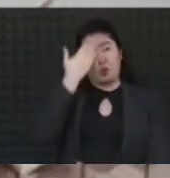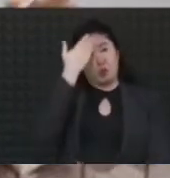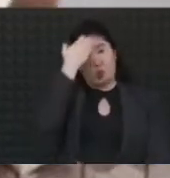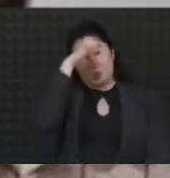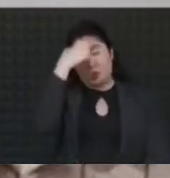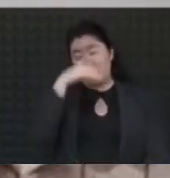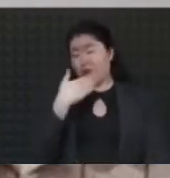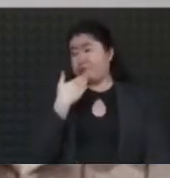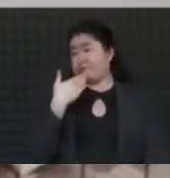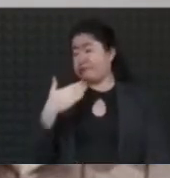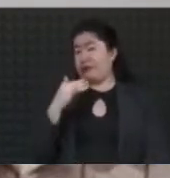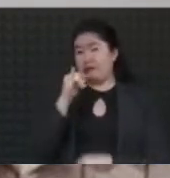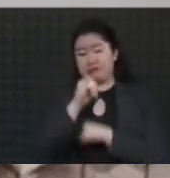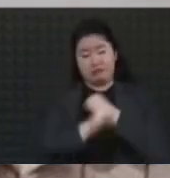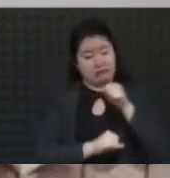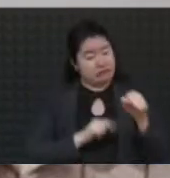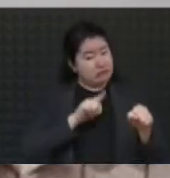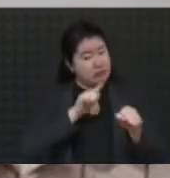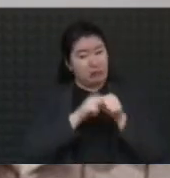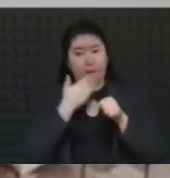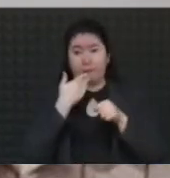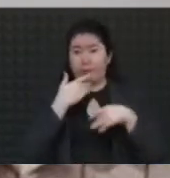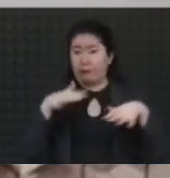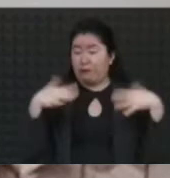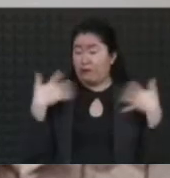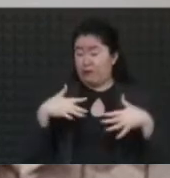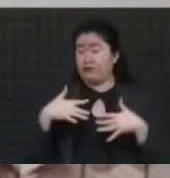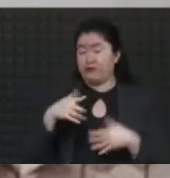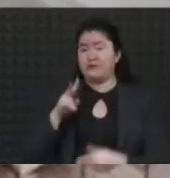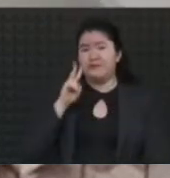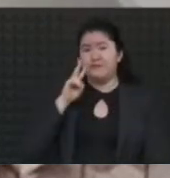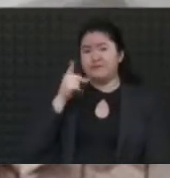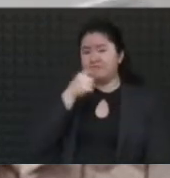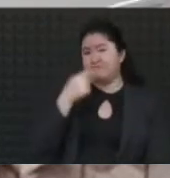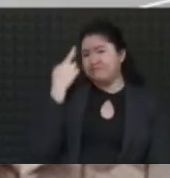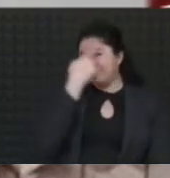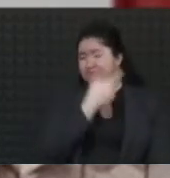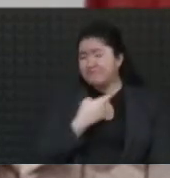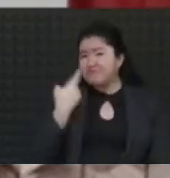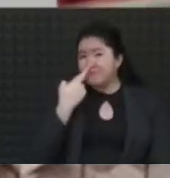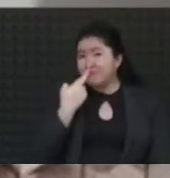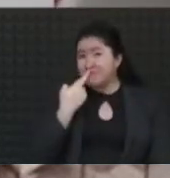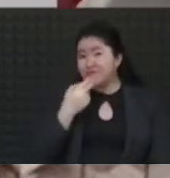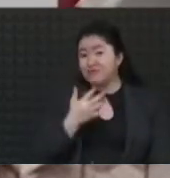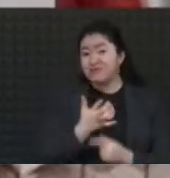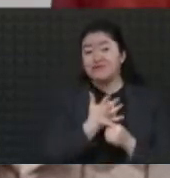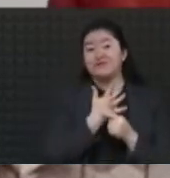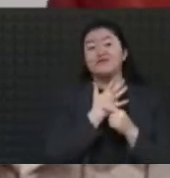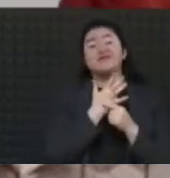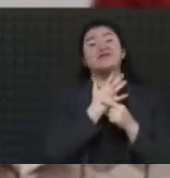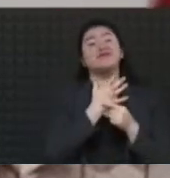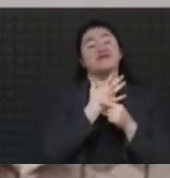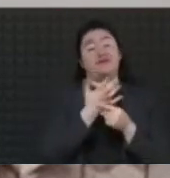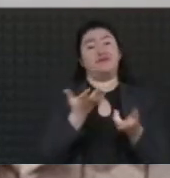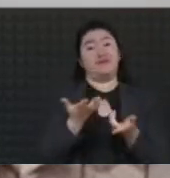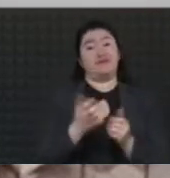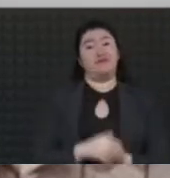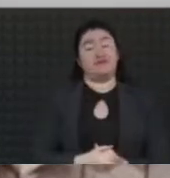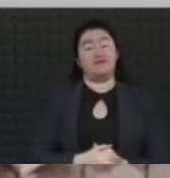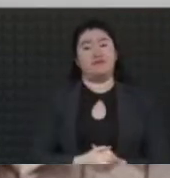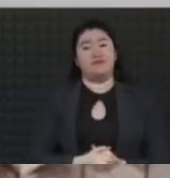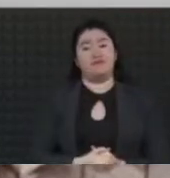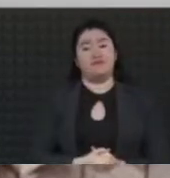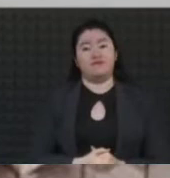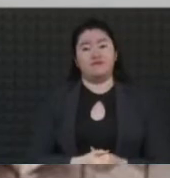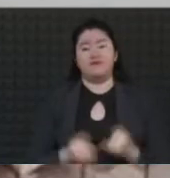internacional, que ustedes la pueden revisar, es la principal conclusión. Hay otros temas que